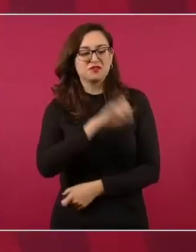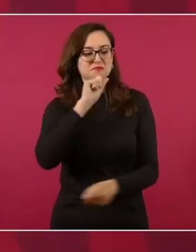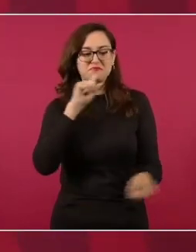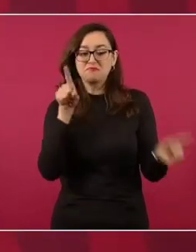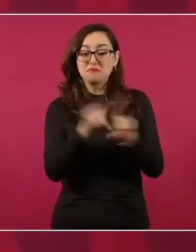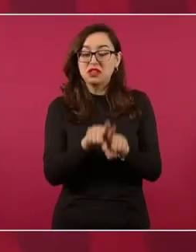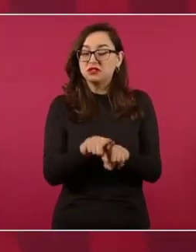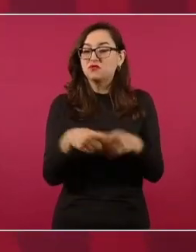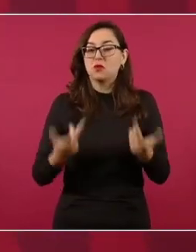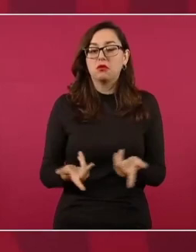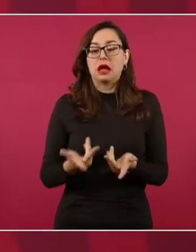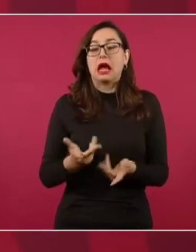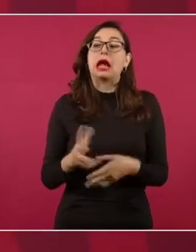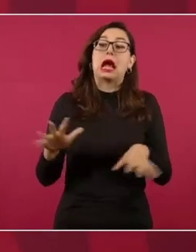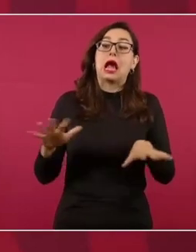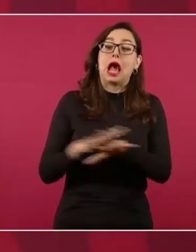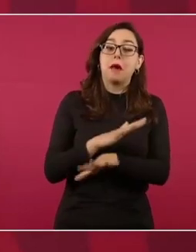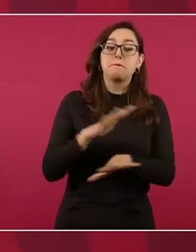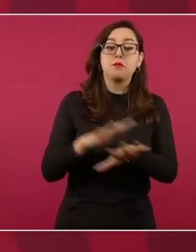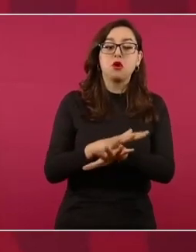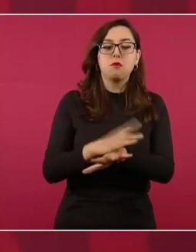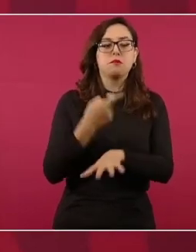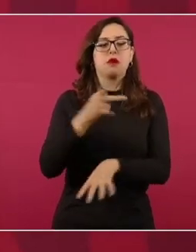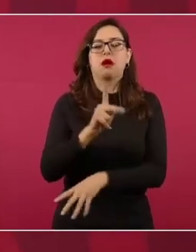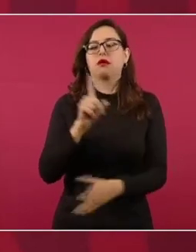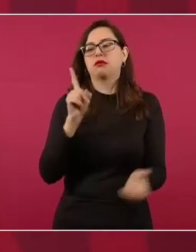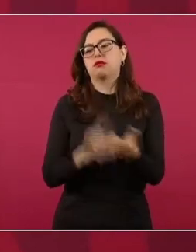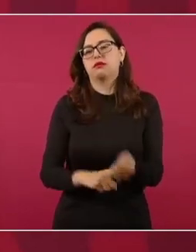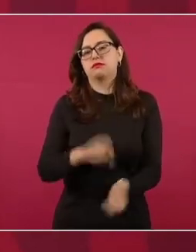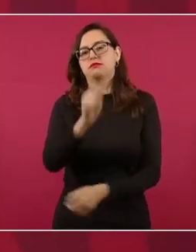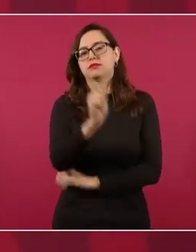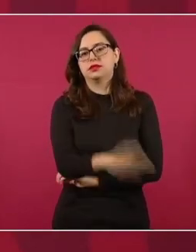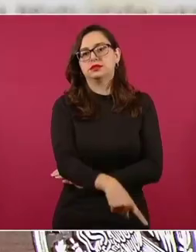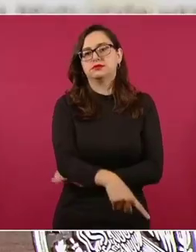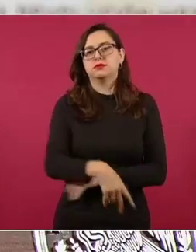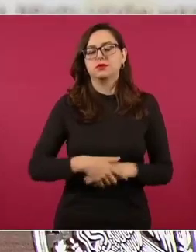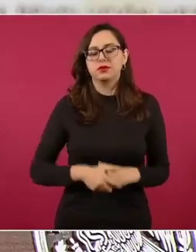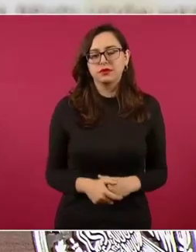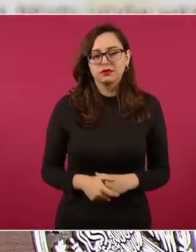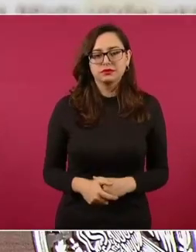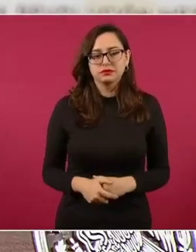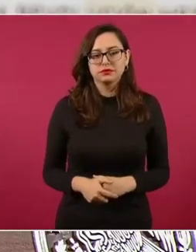las cosas en apariencia cambian para seguir igual.